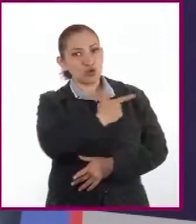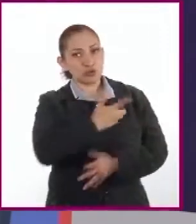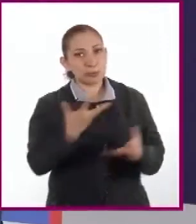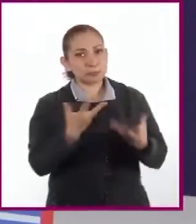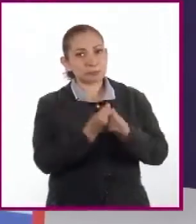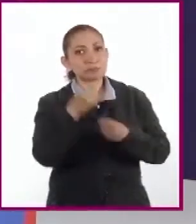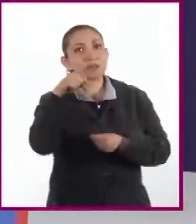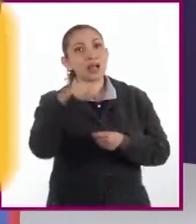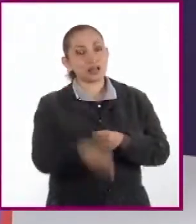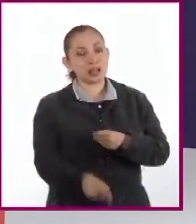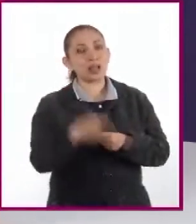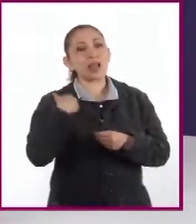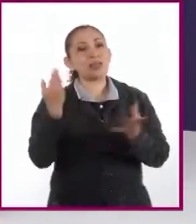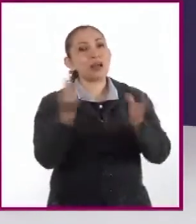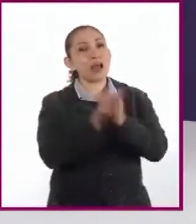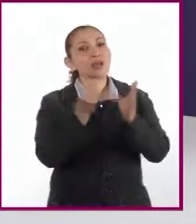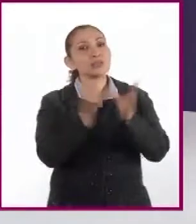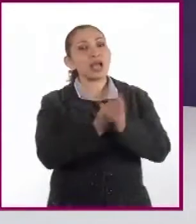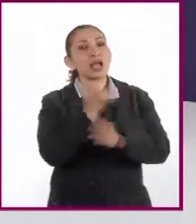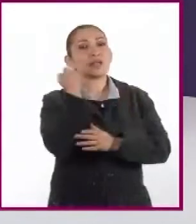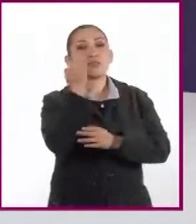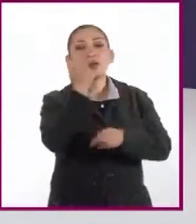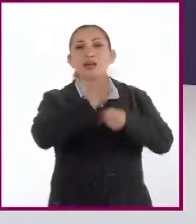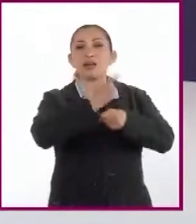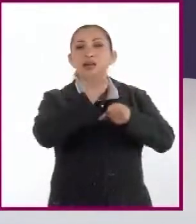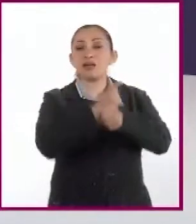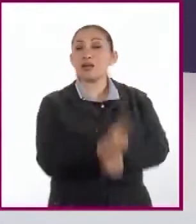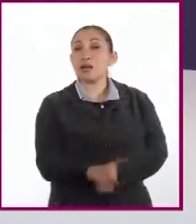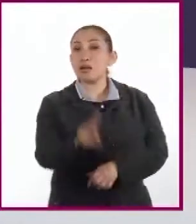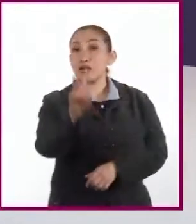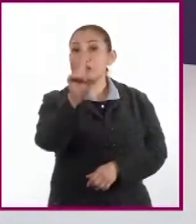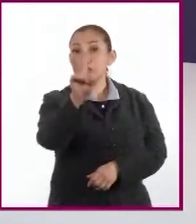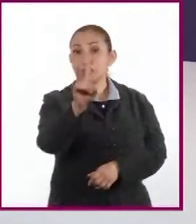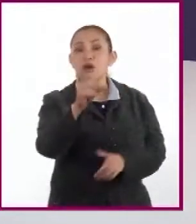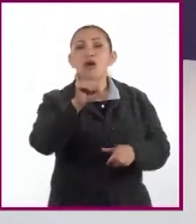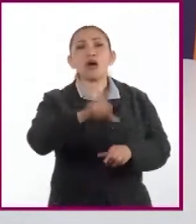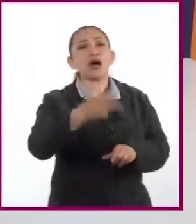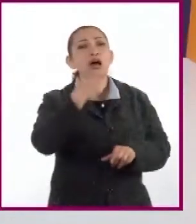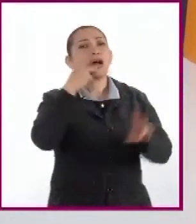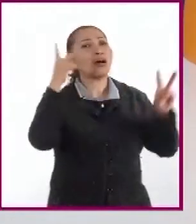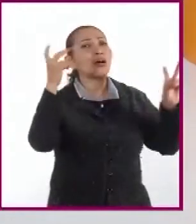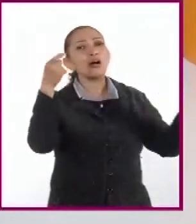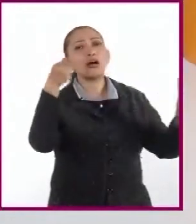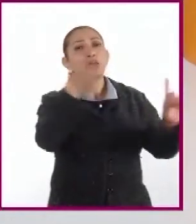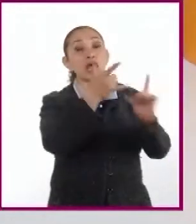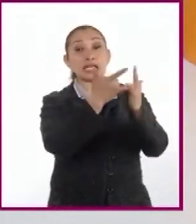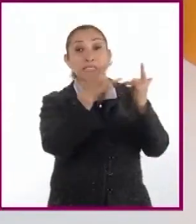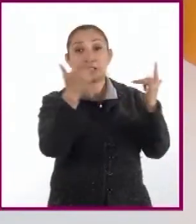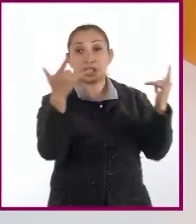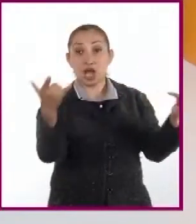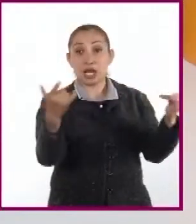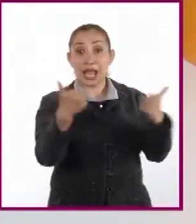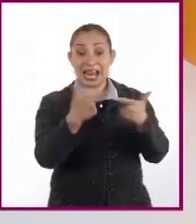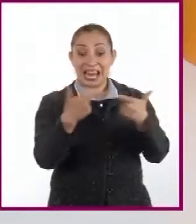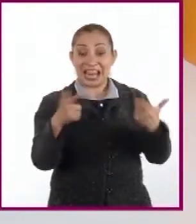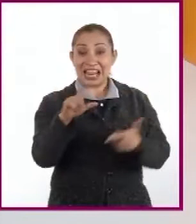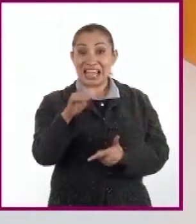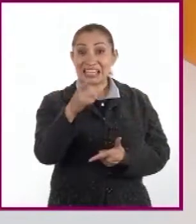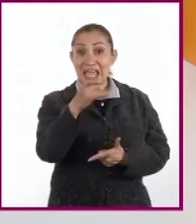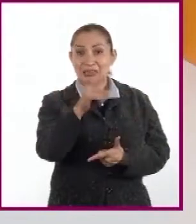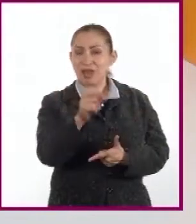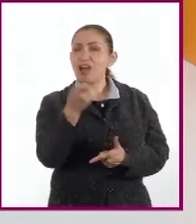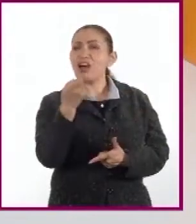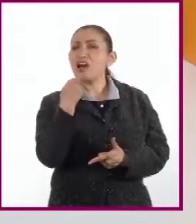por aquí en una sesión más de Lengua Materna 2. Hoy hablaremos sobre historias de leyenda. Con esto